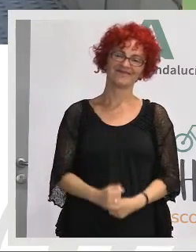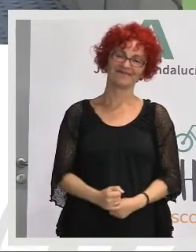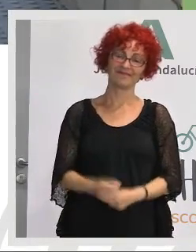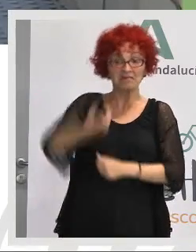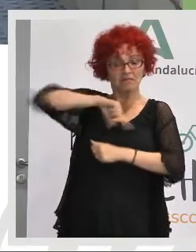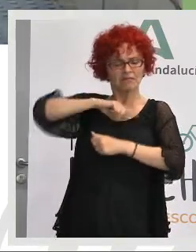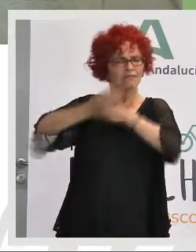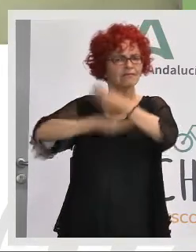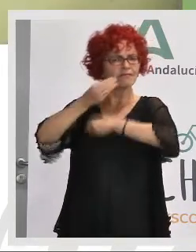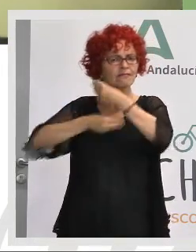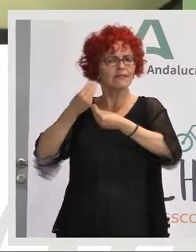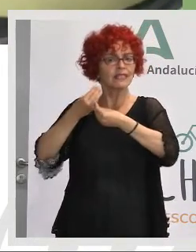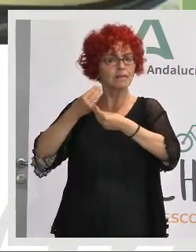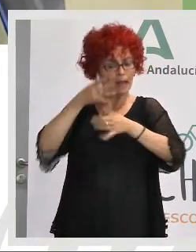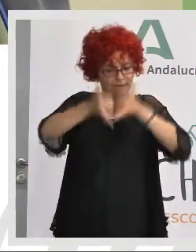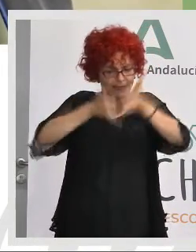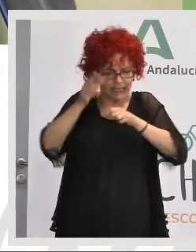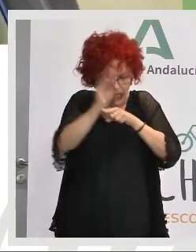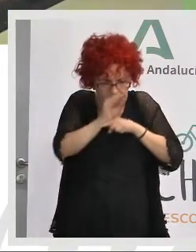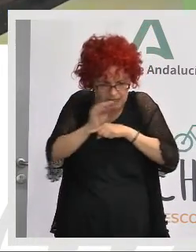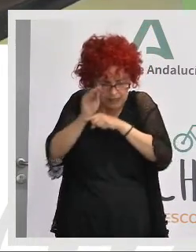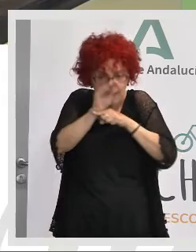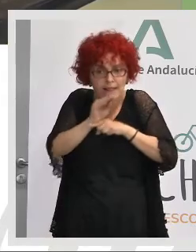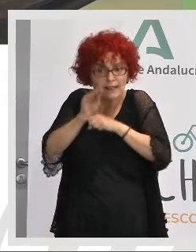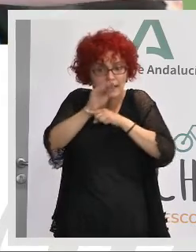Para mantener a punto nuestras bicis